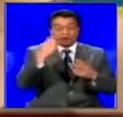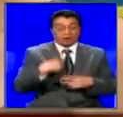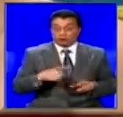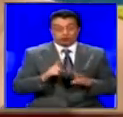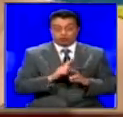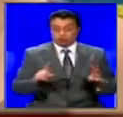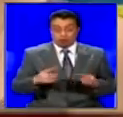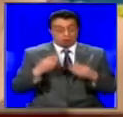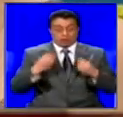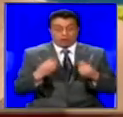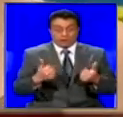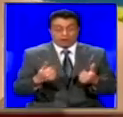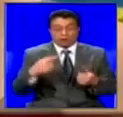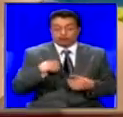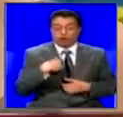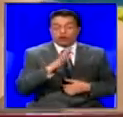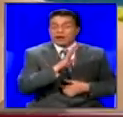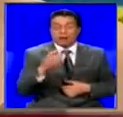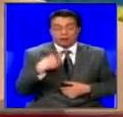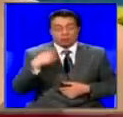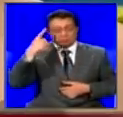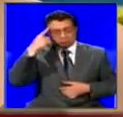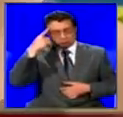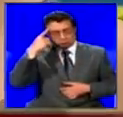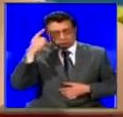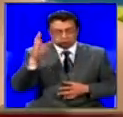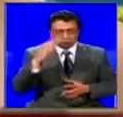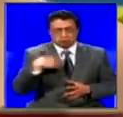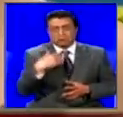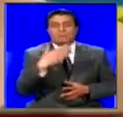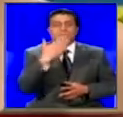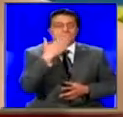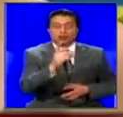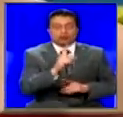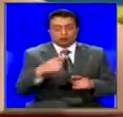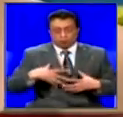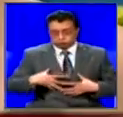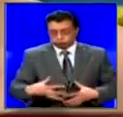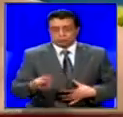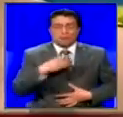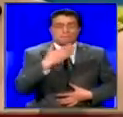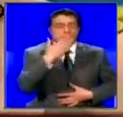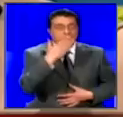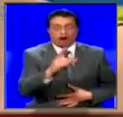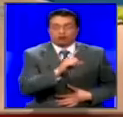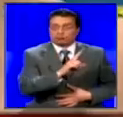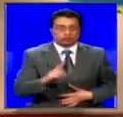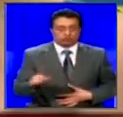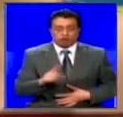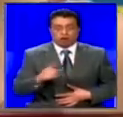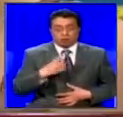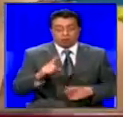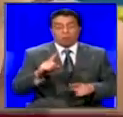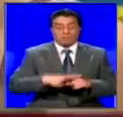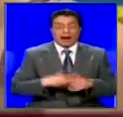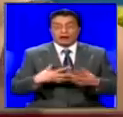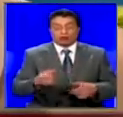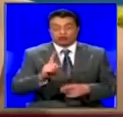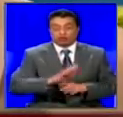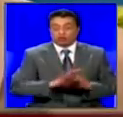Yo sencillamente tomé la decisión de que mi proyecto de vida en ese minuto no había espacio para otro hijo y por eso